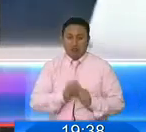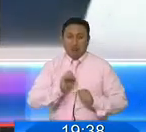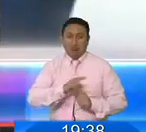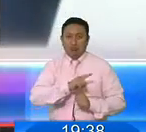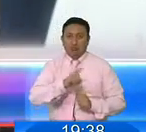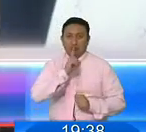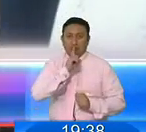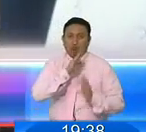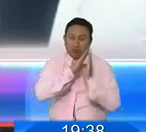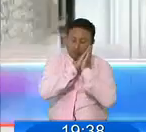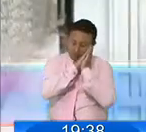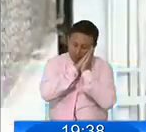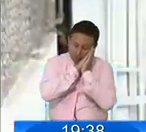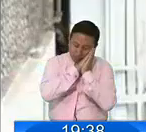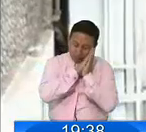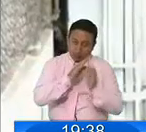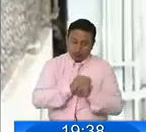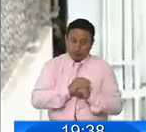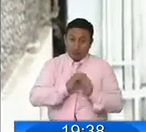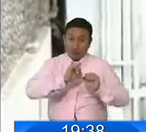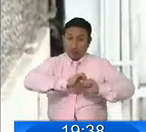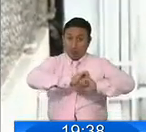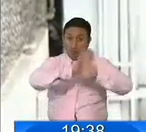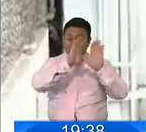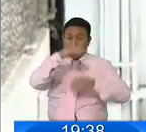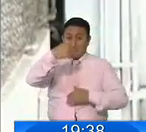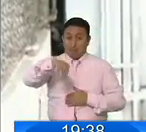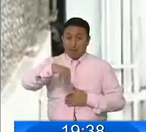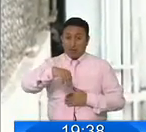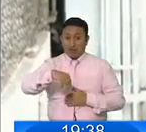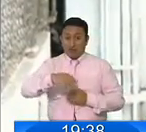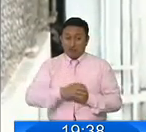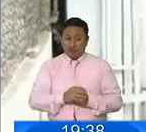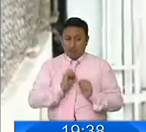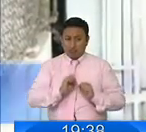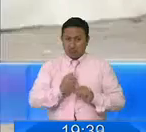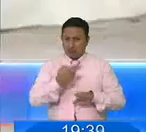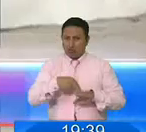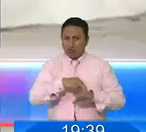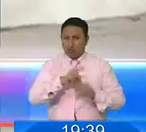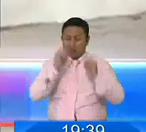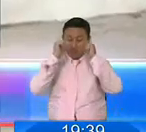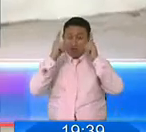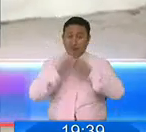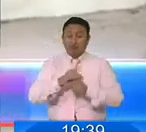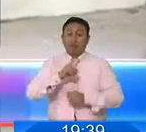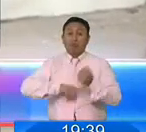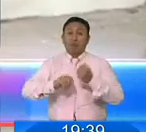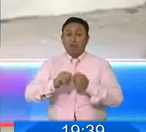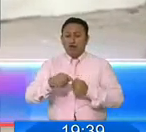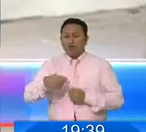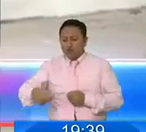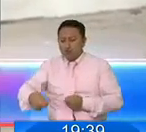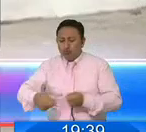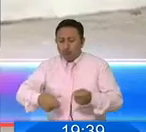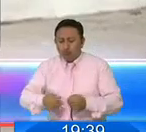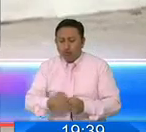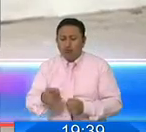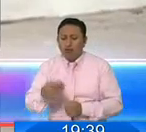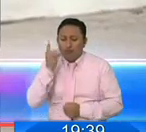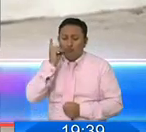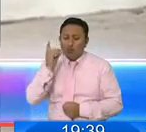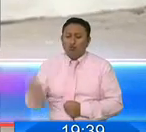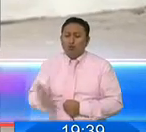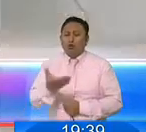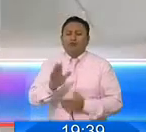pasó la noche a la mañana del miércoles ella se levantó como era su costumbre atendió a sus hermanos menores y hasta los preparó para